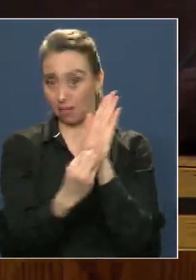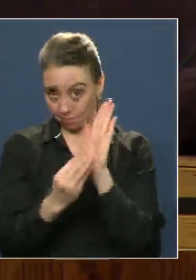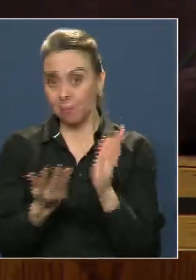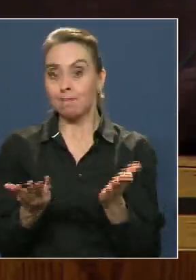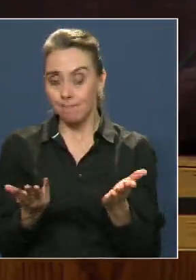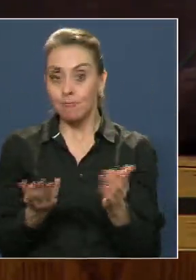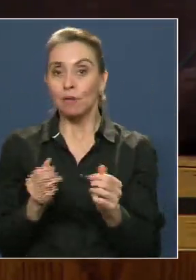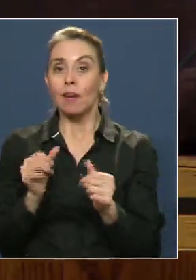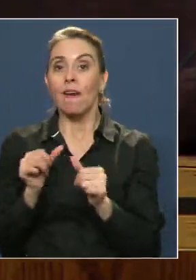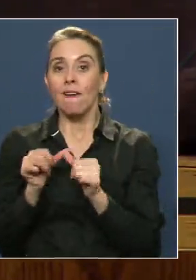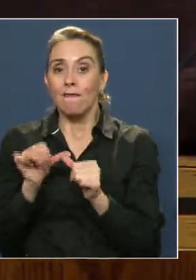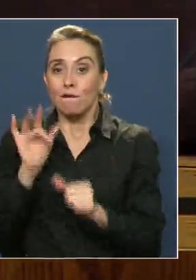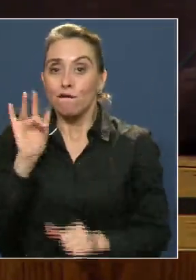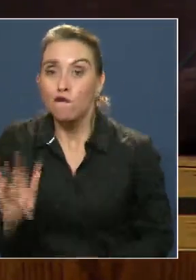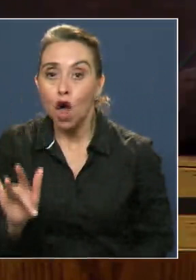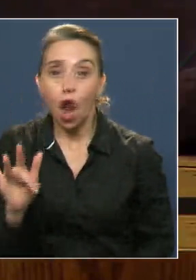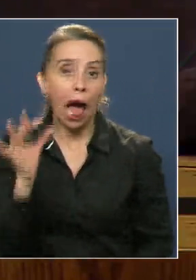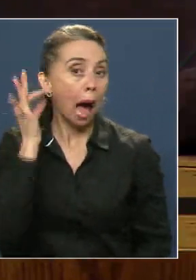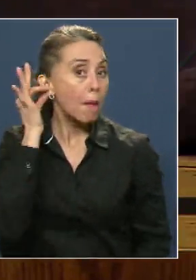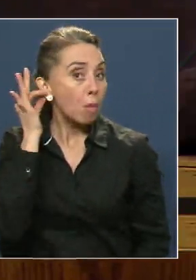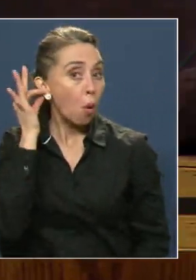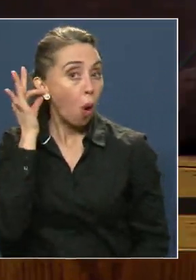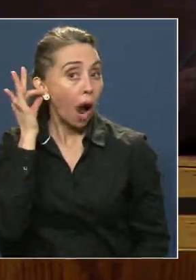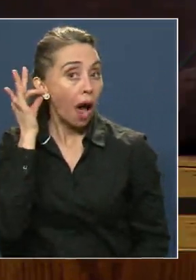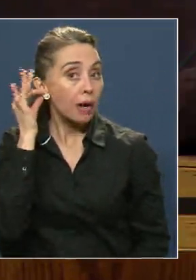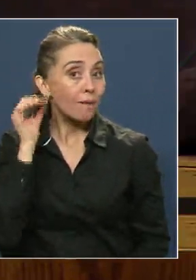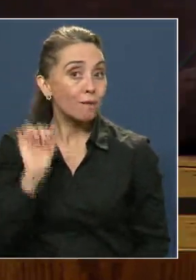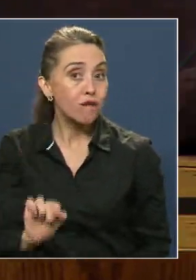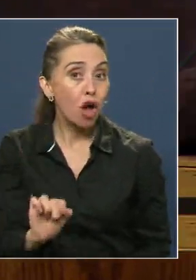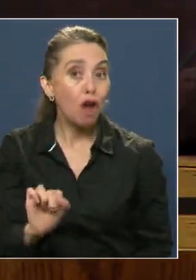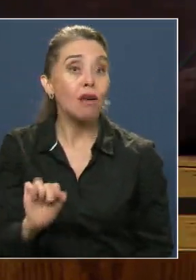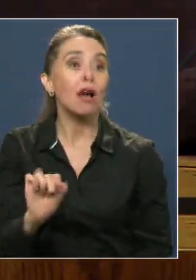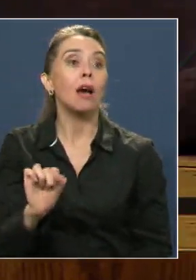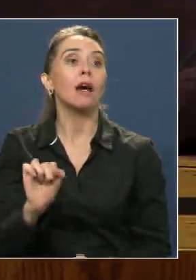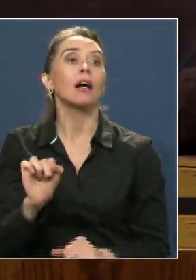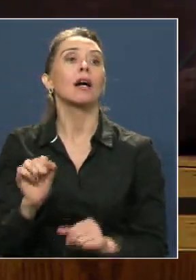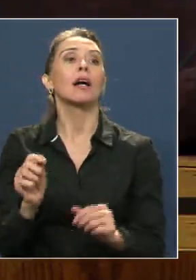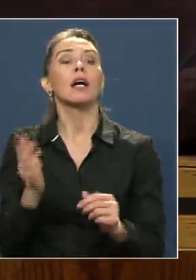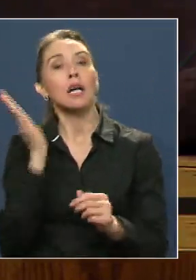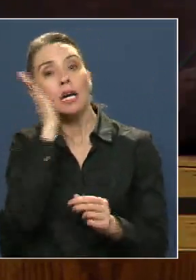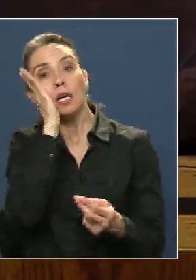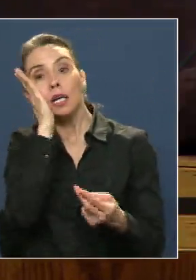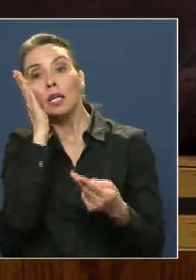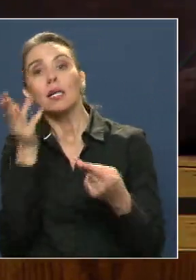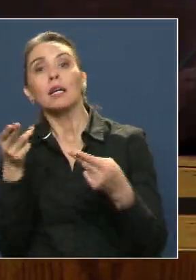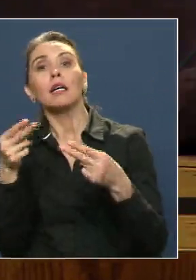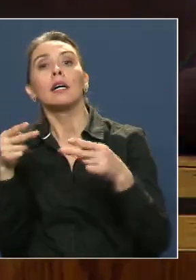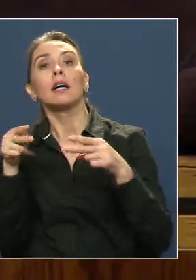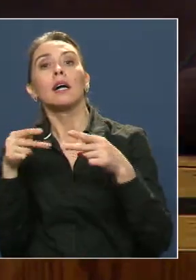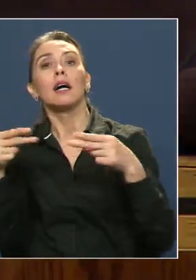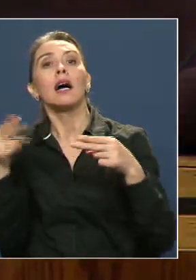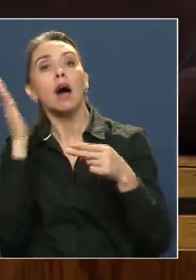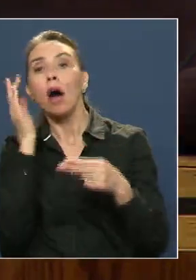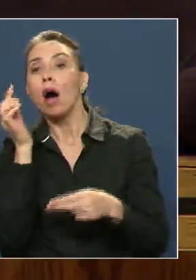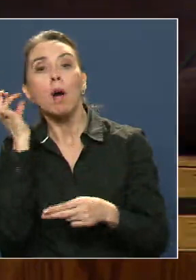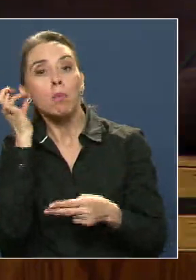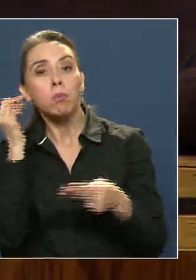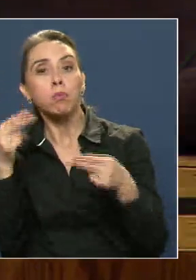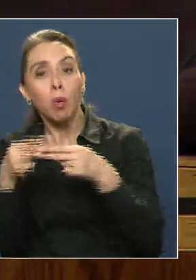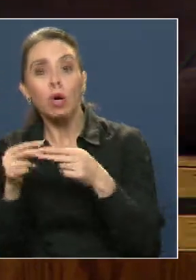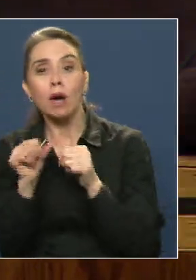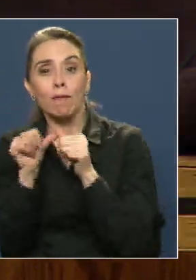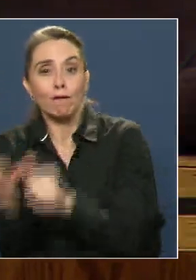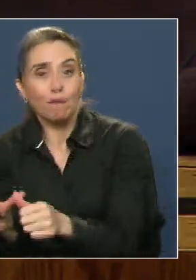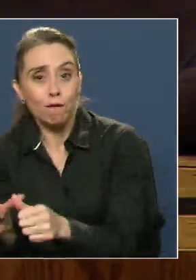Entonces, la violación de una mujer se cometía yaciendo con la mujer en alguno de los casos siguientes, cuando se usa de fuerza